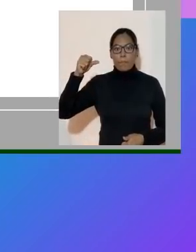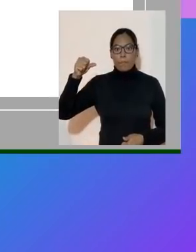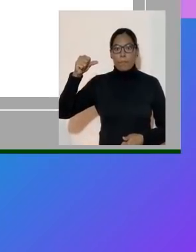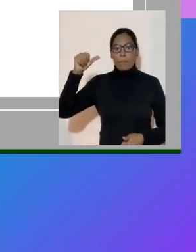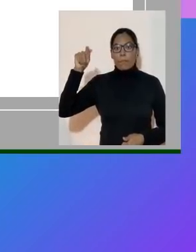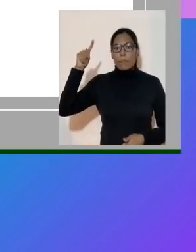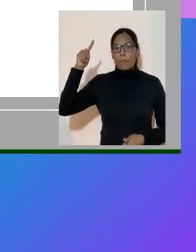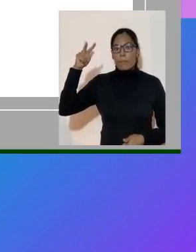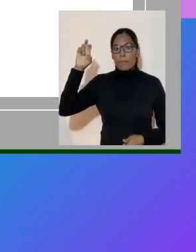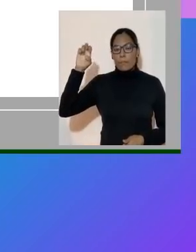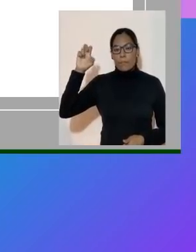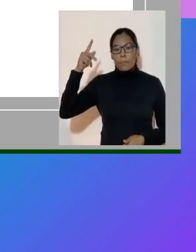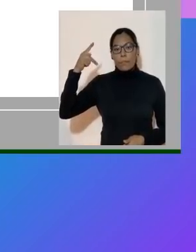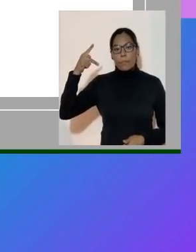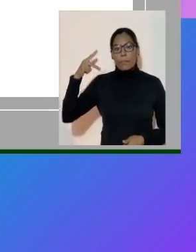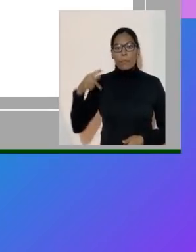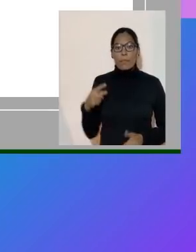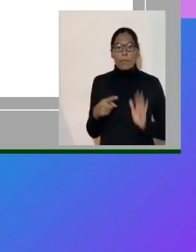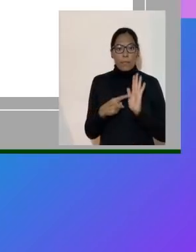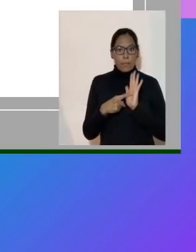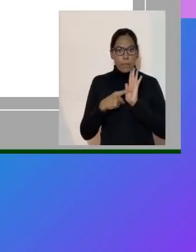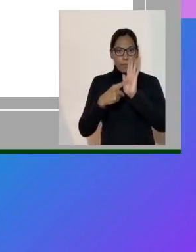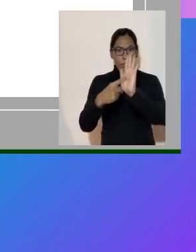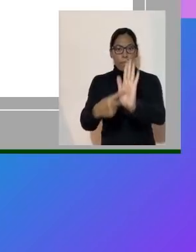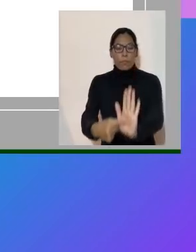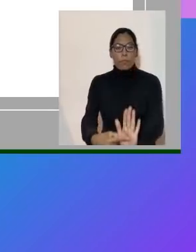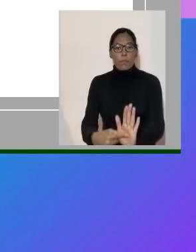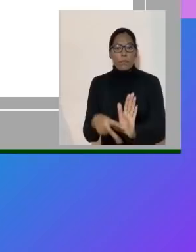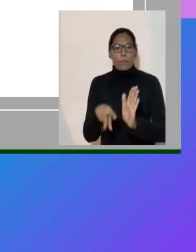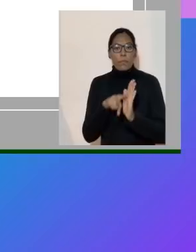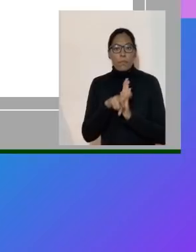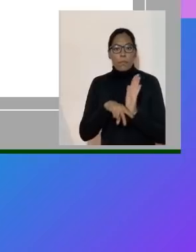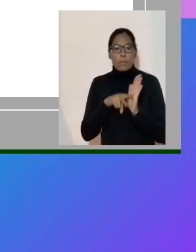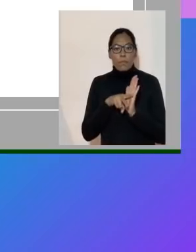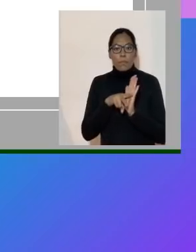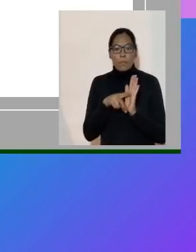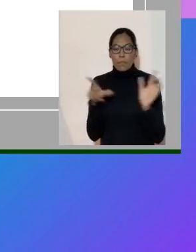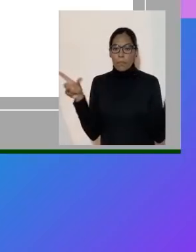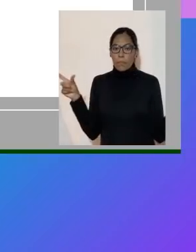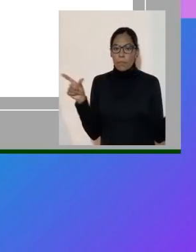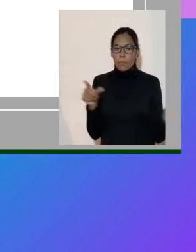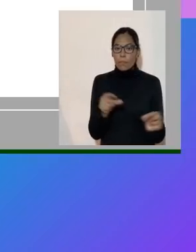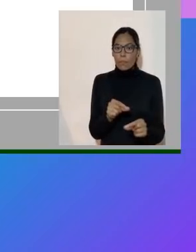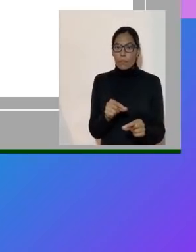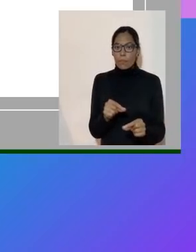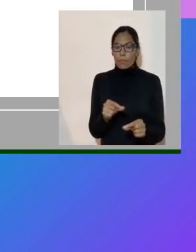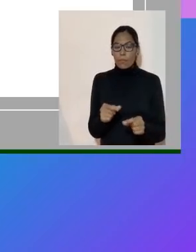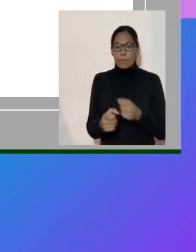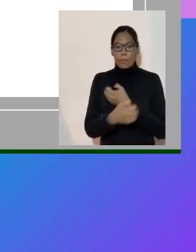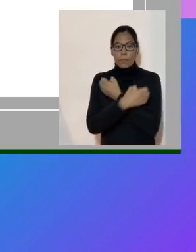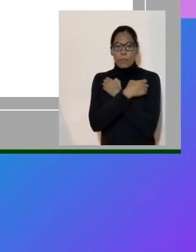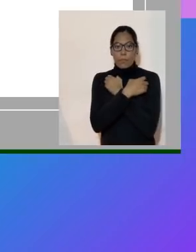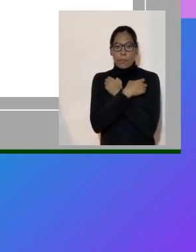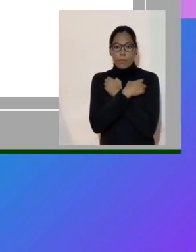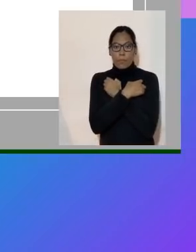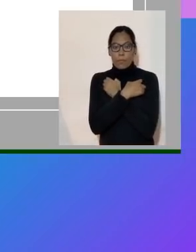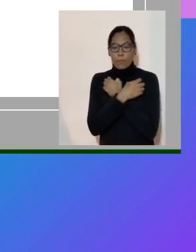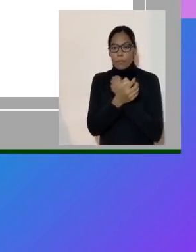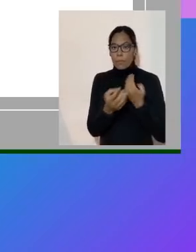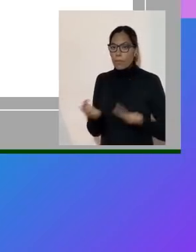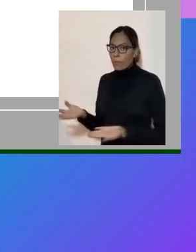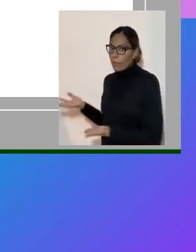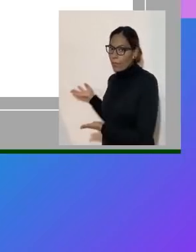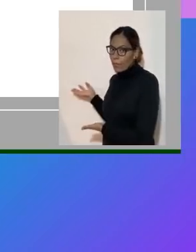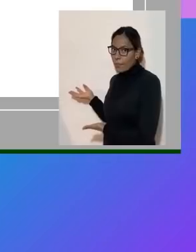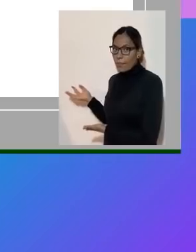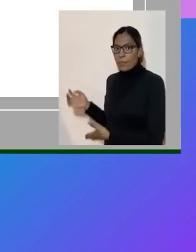y con la participación de los Centros de Atención Psicopedagógica de Educación Preescolar CAPEP, ponen a su